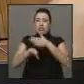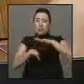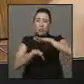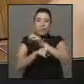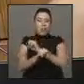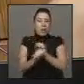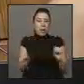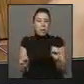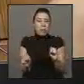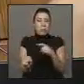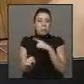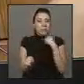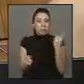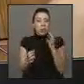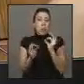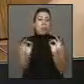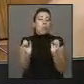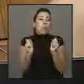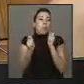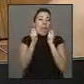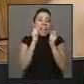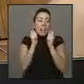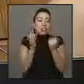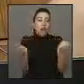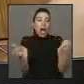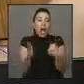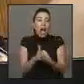quedar a mitad de camino o generar riesgo de accidente.